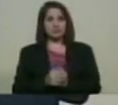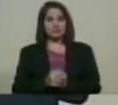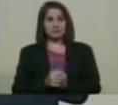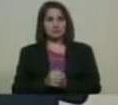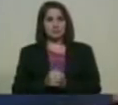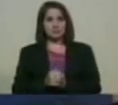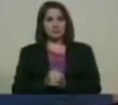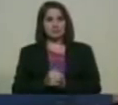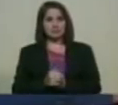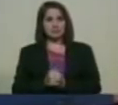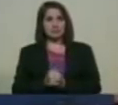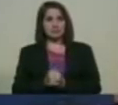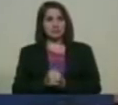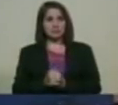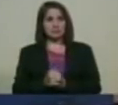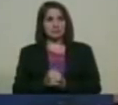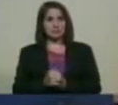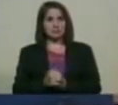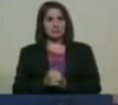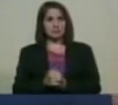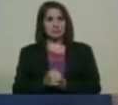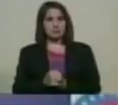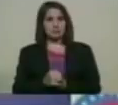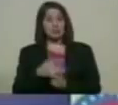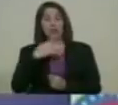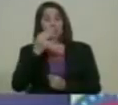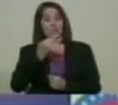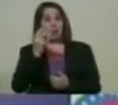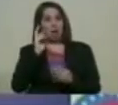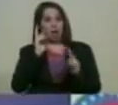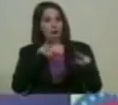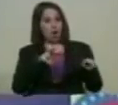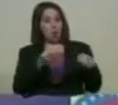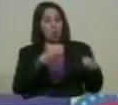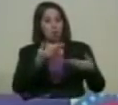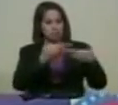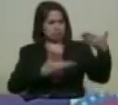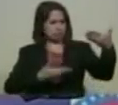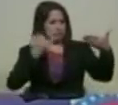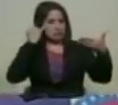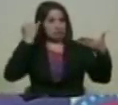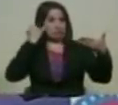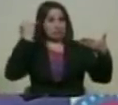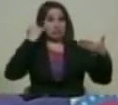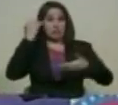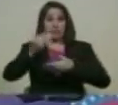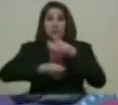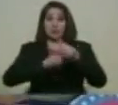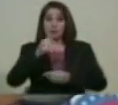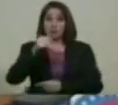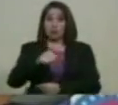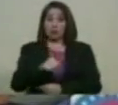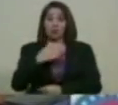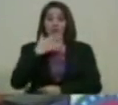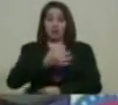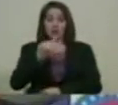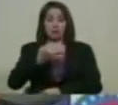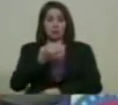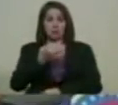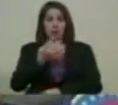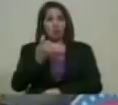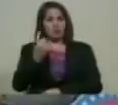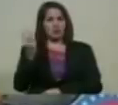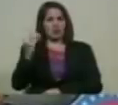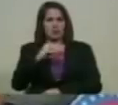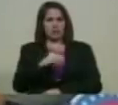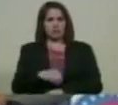Y verdaderamente quedé encantado, pues, del conjunto de ideas que están surgiendo de aquí. Verdaderamente.